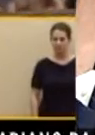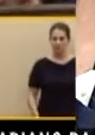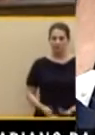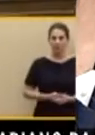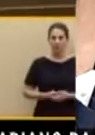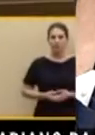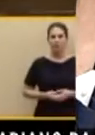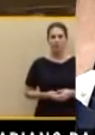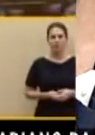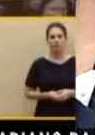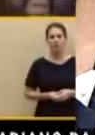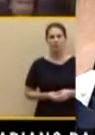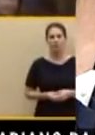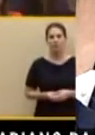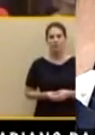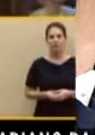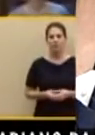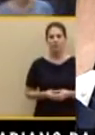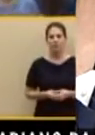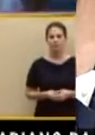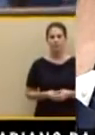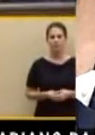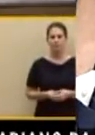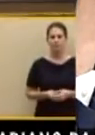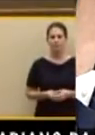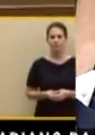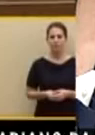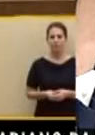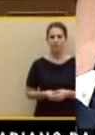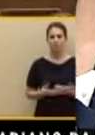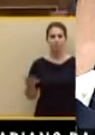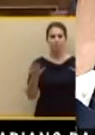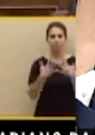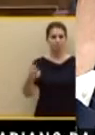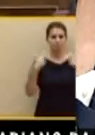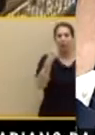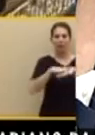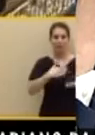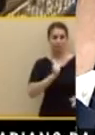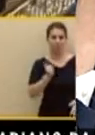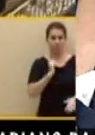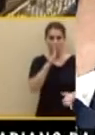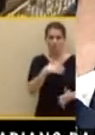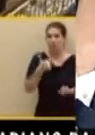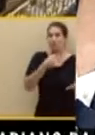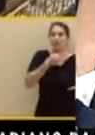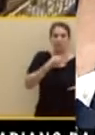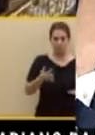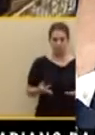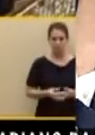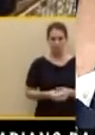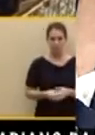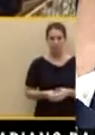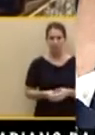ayudarles cesión pero sea española sigue viviendo en crisis y hay un dato que ilustra no ano 2017 a esta altura esa